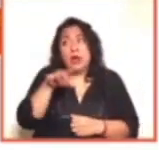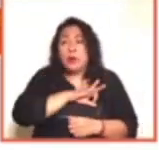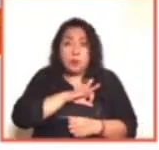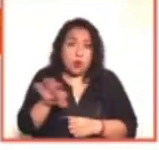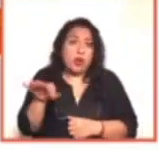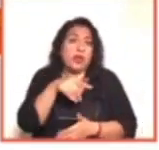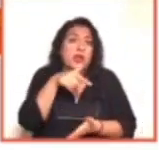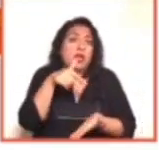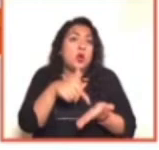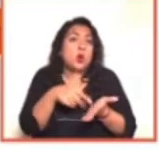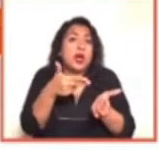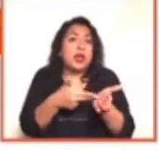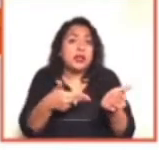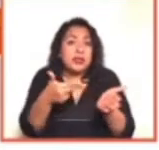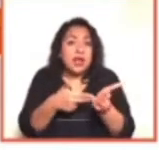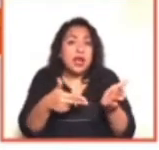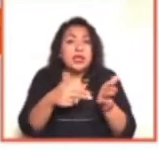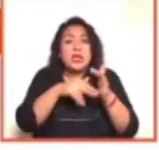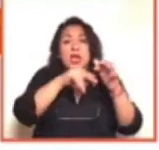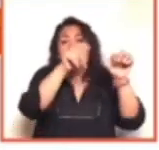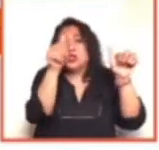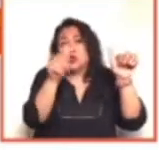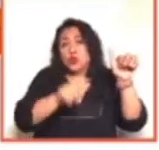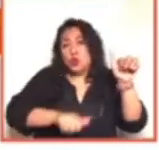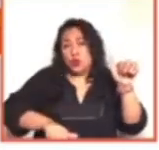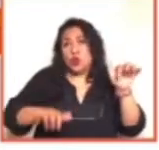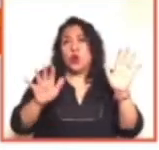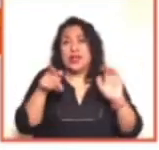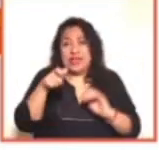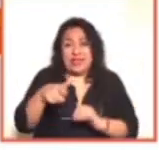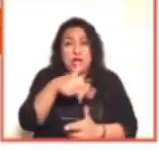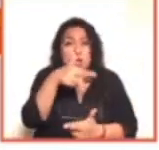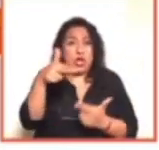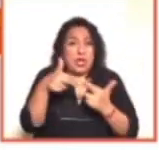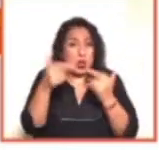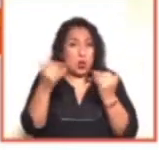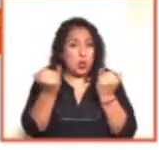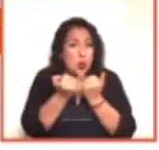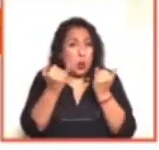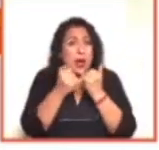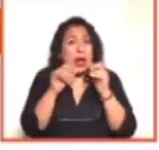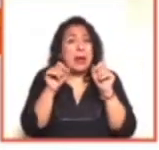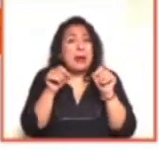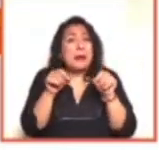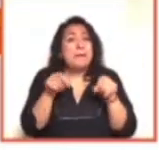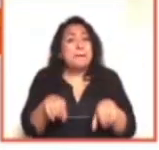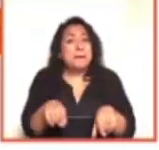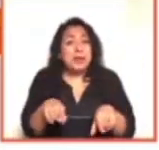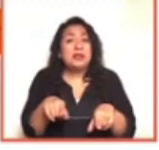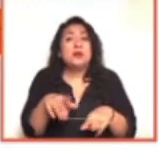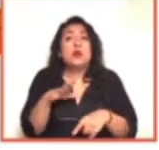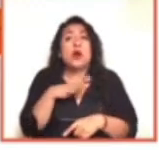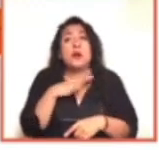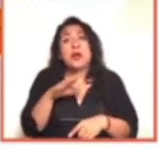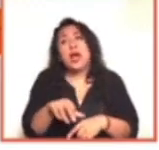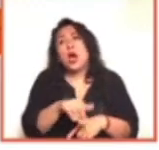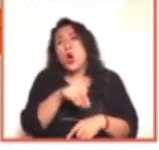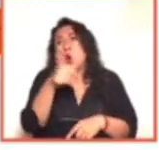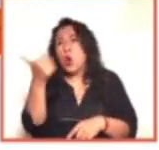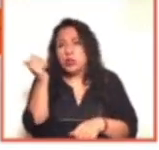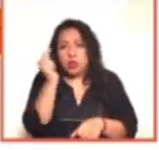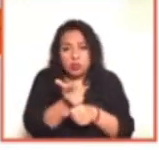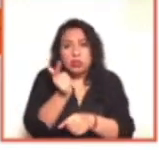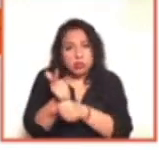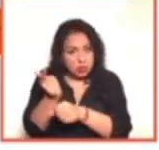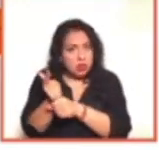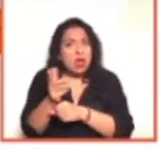de taller escultórico, porque de esa región también salieron otras piezas que se encuentran